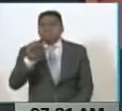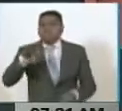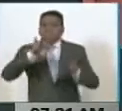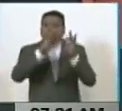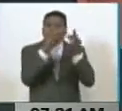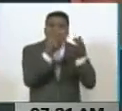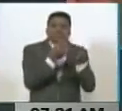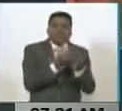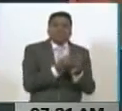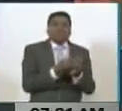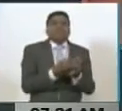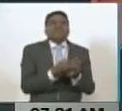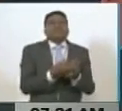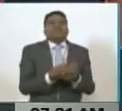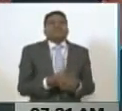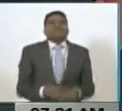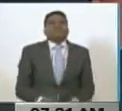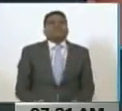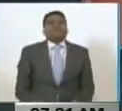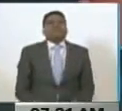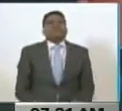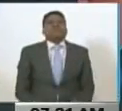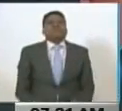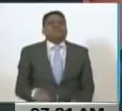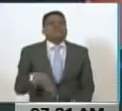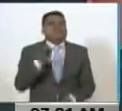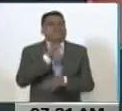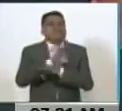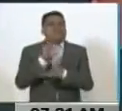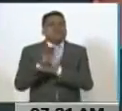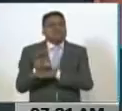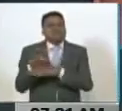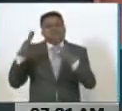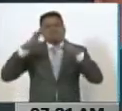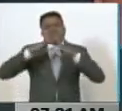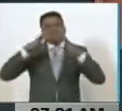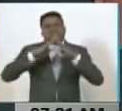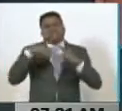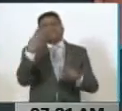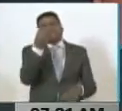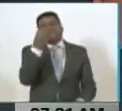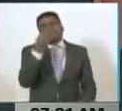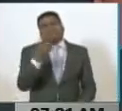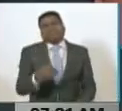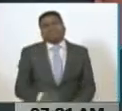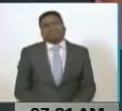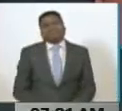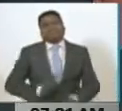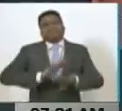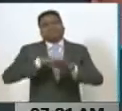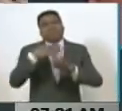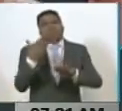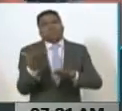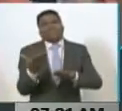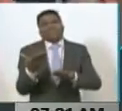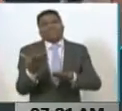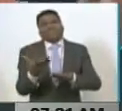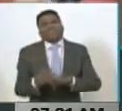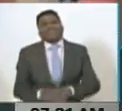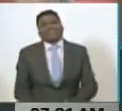a través de su conservación en casa, de este alimento casero. Porque